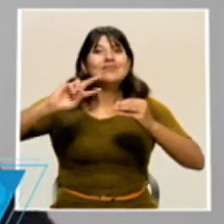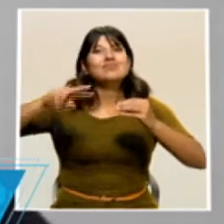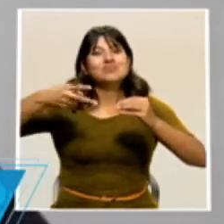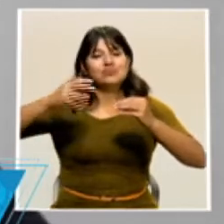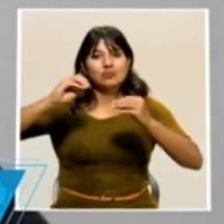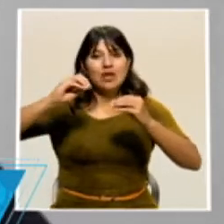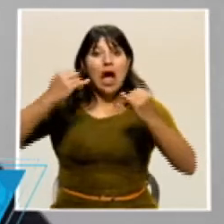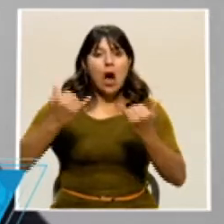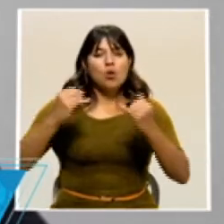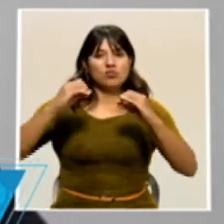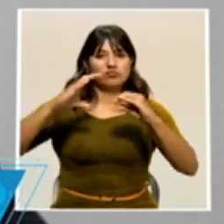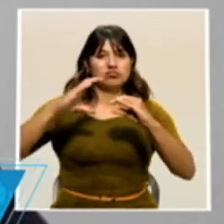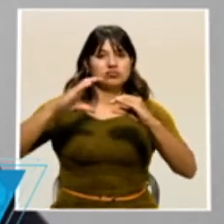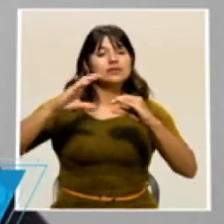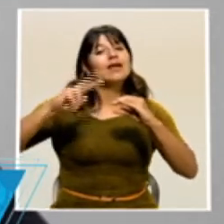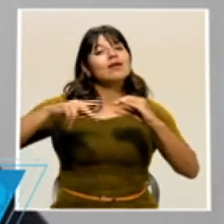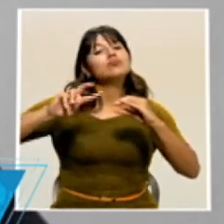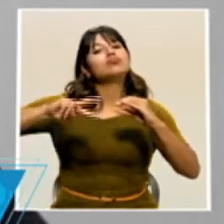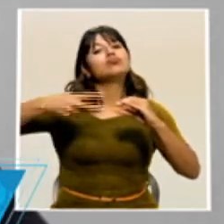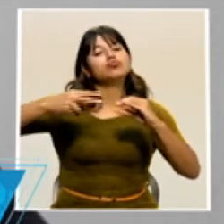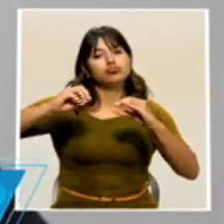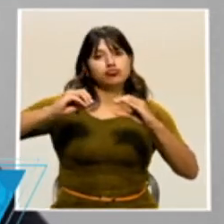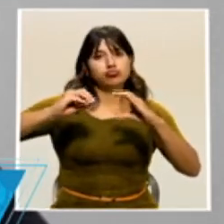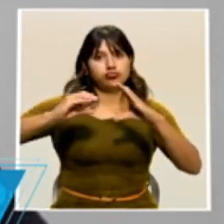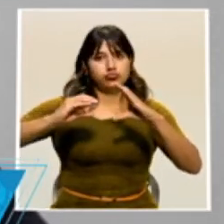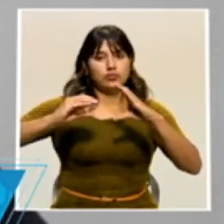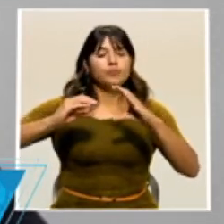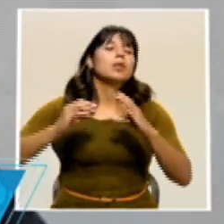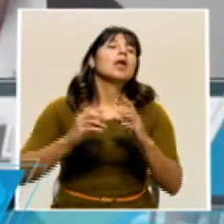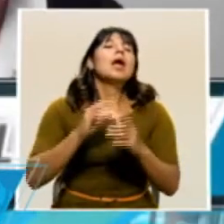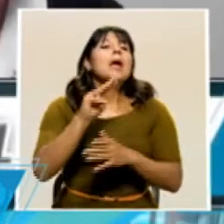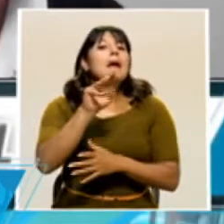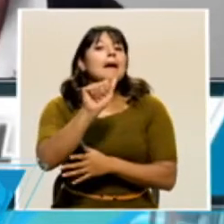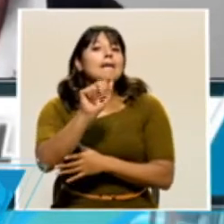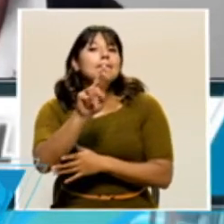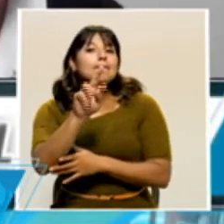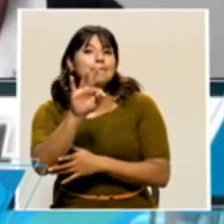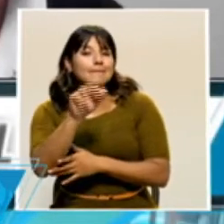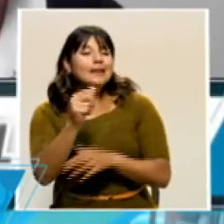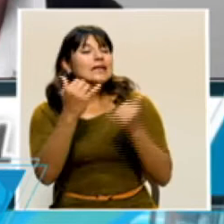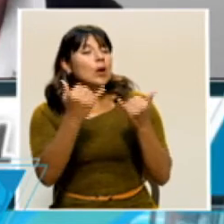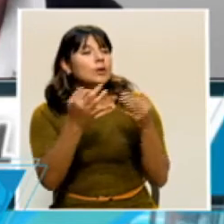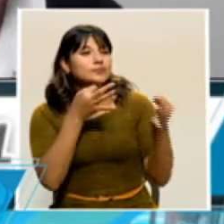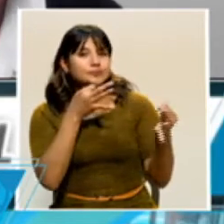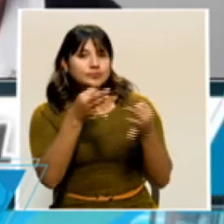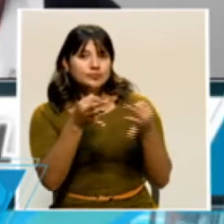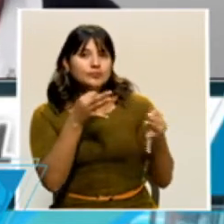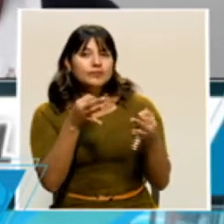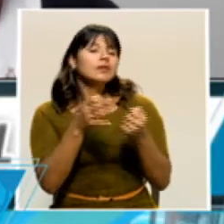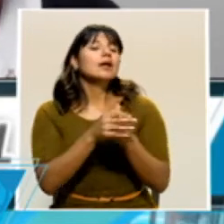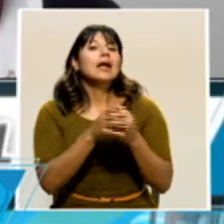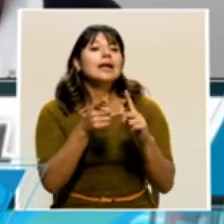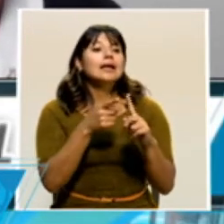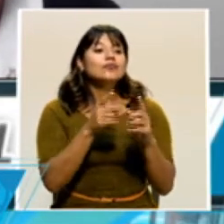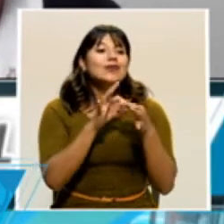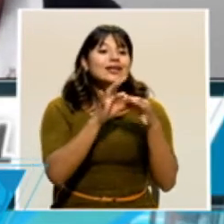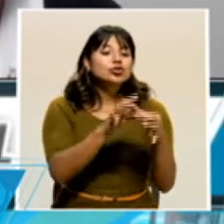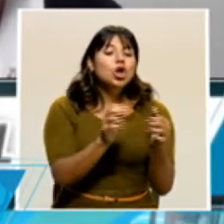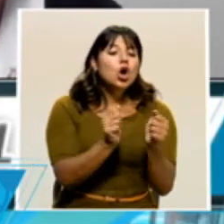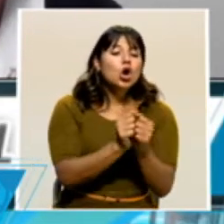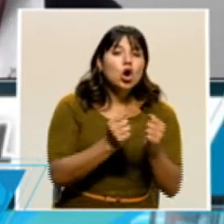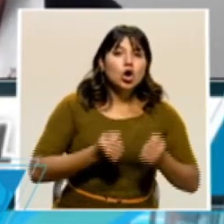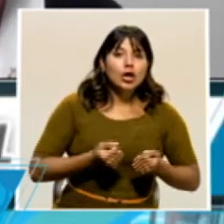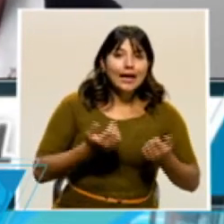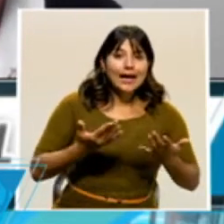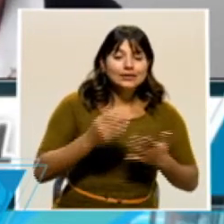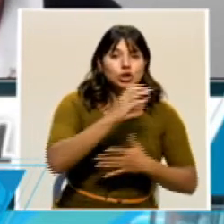eso. Doña Marta, vamos ahora puntualizando. Desde el lado del gasto, Costa